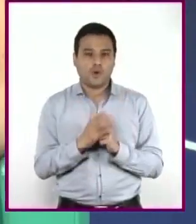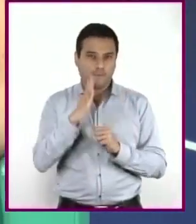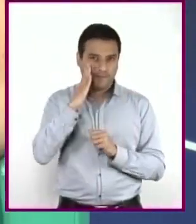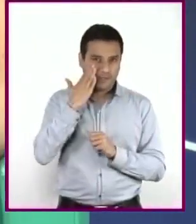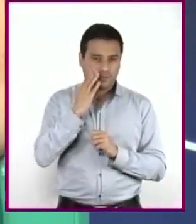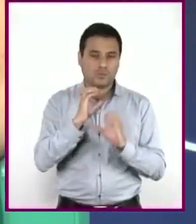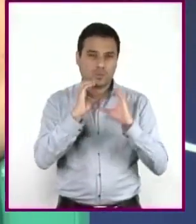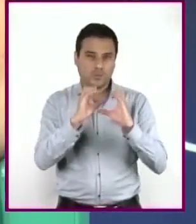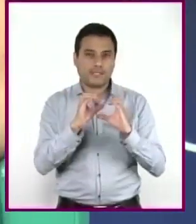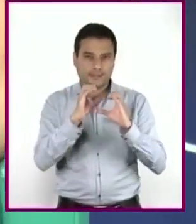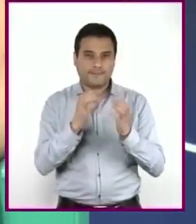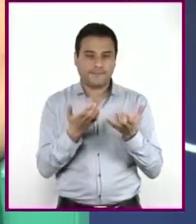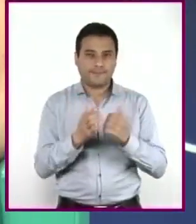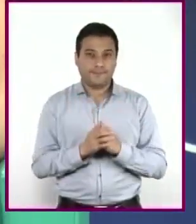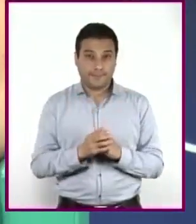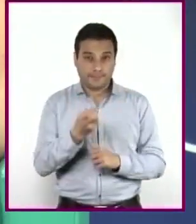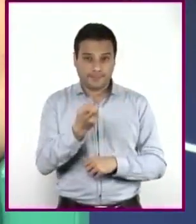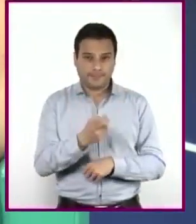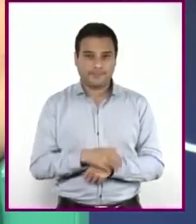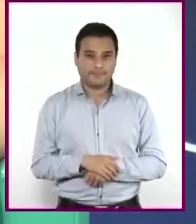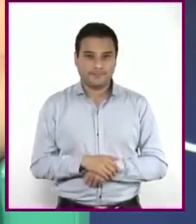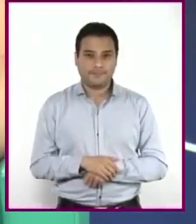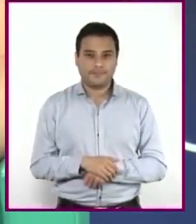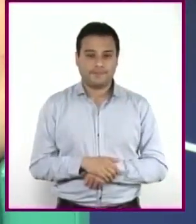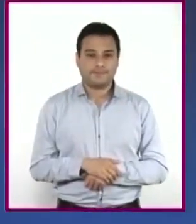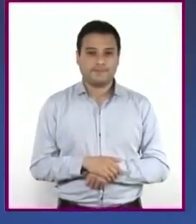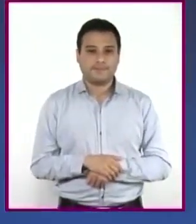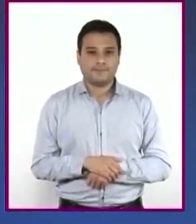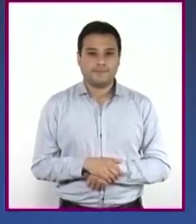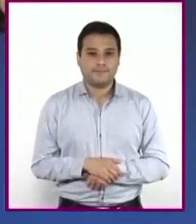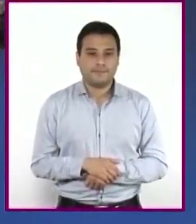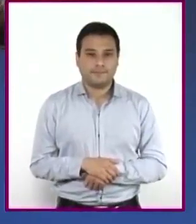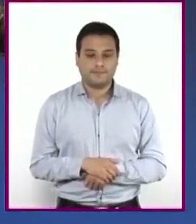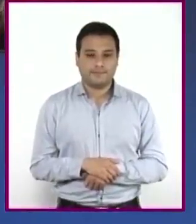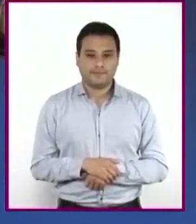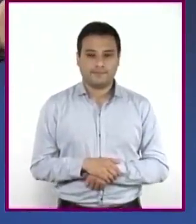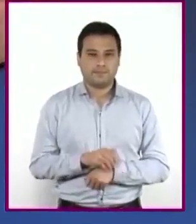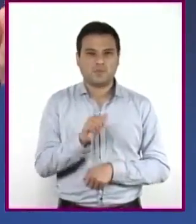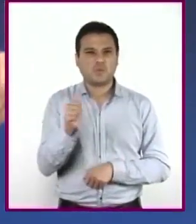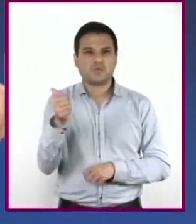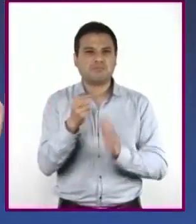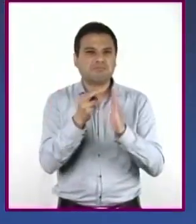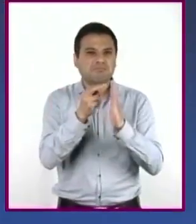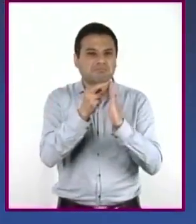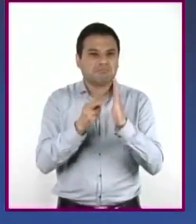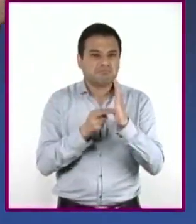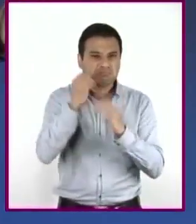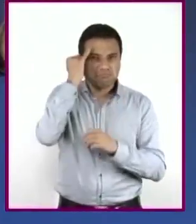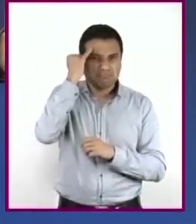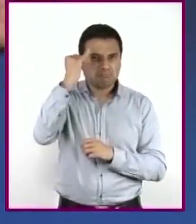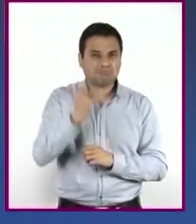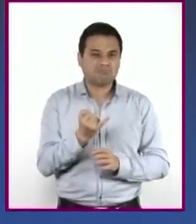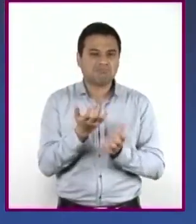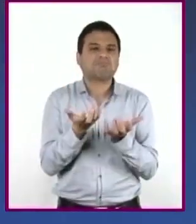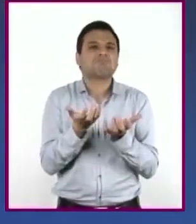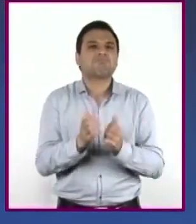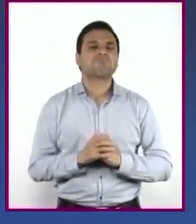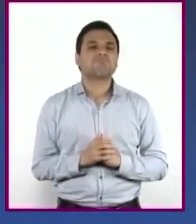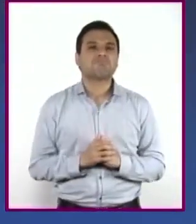contenido directo de lo que nos gusta. Sí. ¿Qué otro tipo de medida podríamos generar,